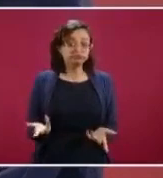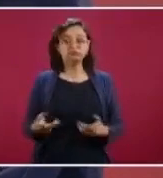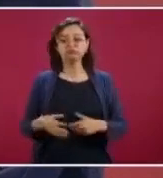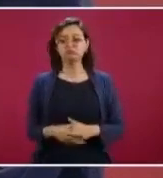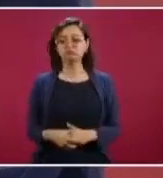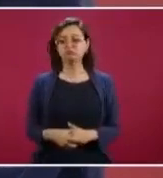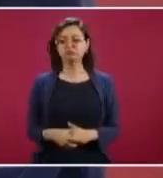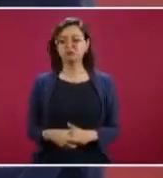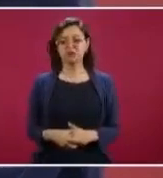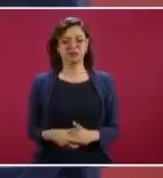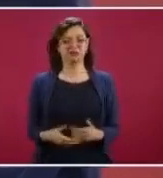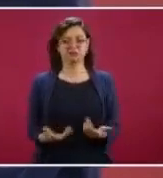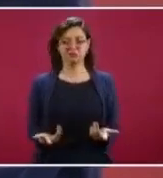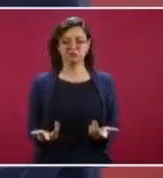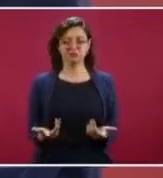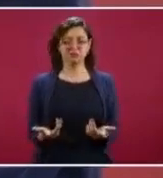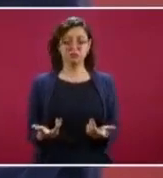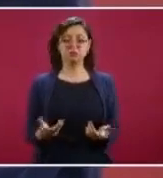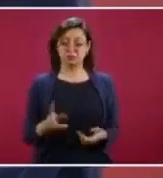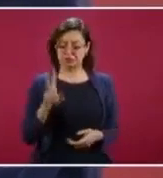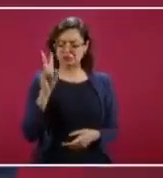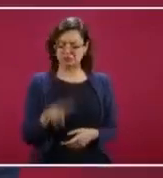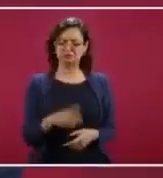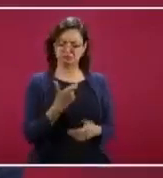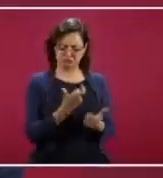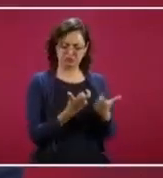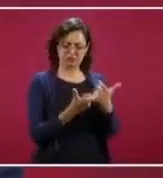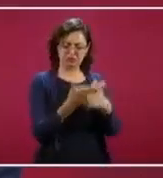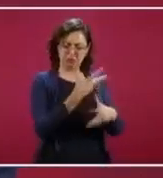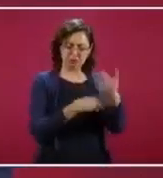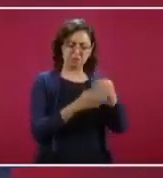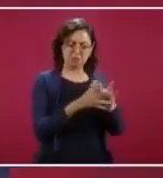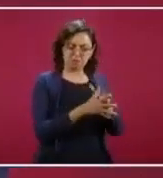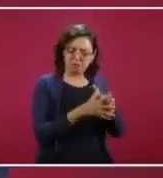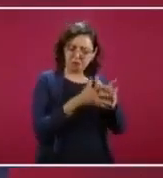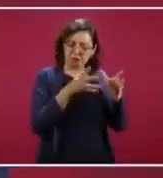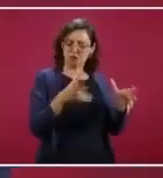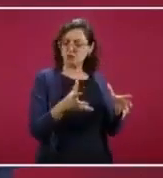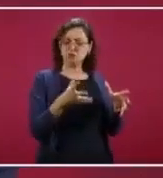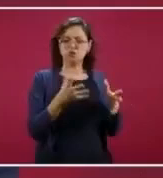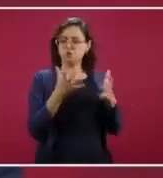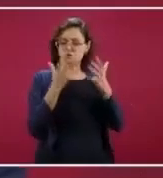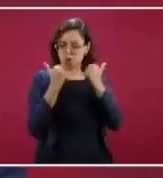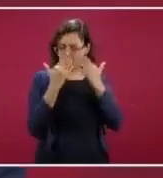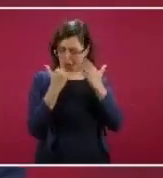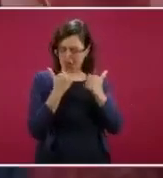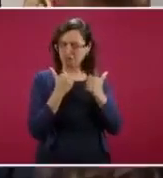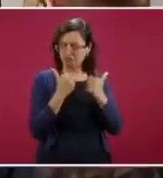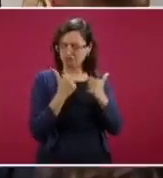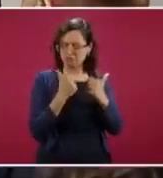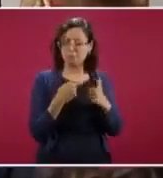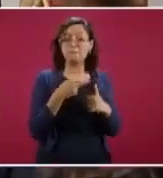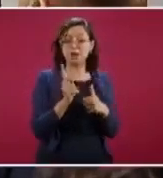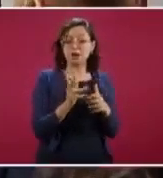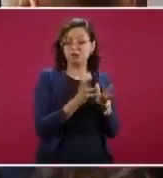no hay el crecimiento que quisiéramos, pero hay una mejor distribución del ingreso, hay bienestar.